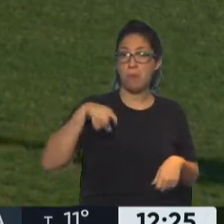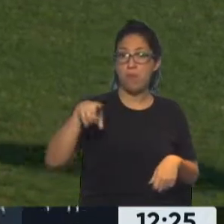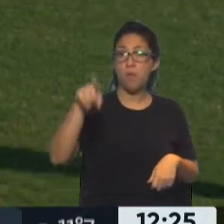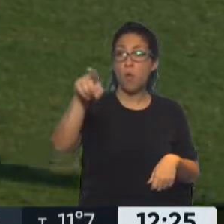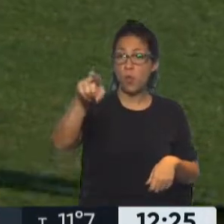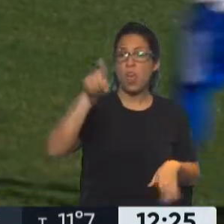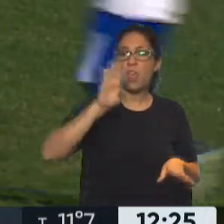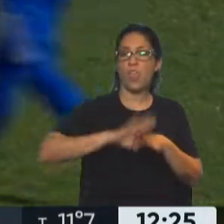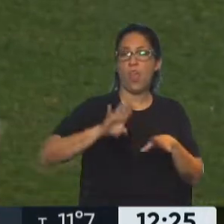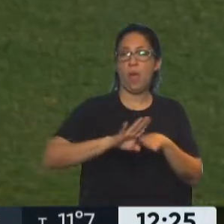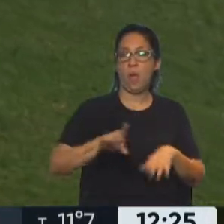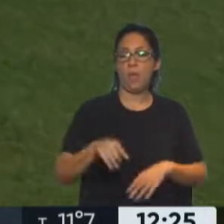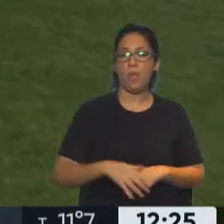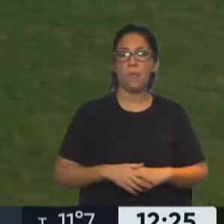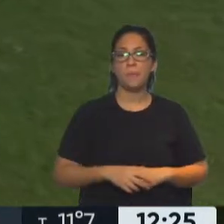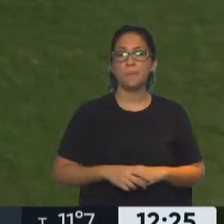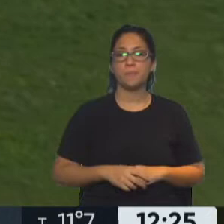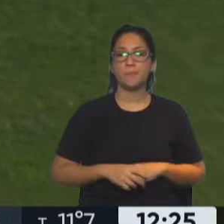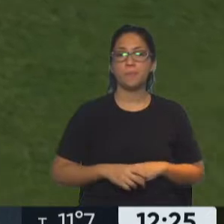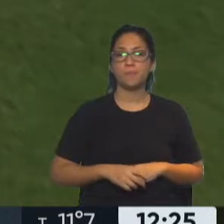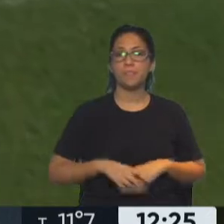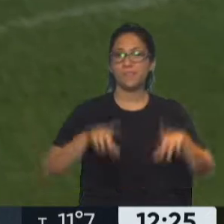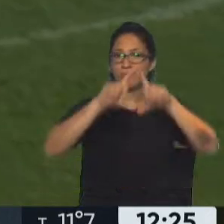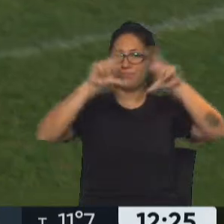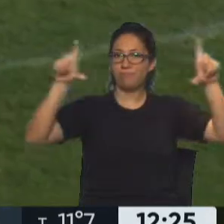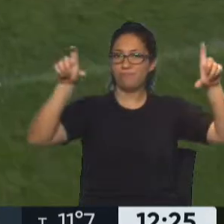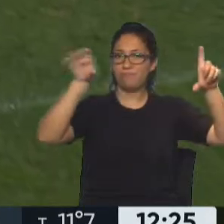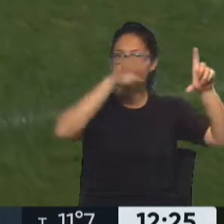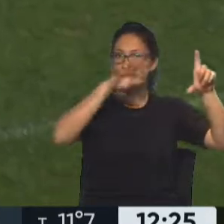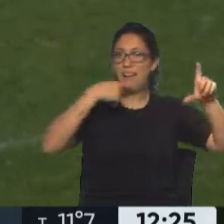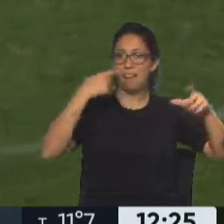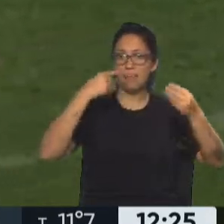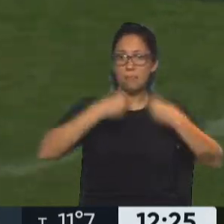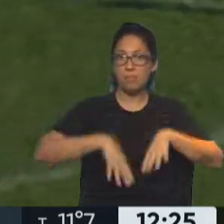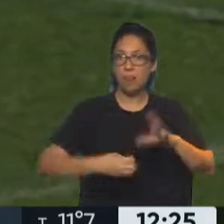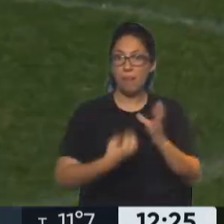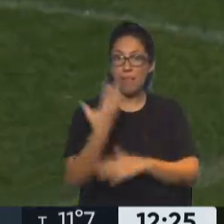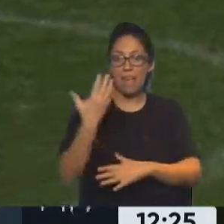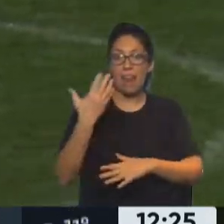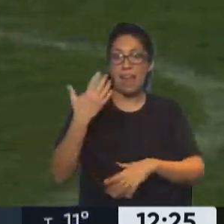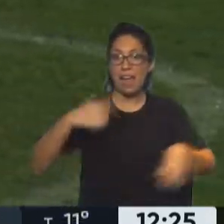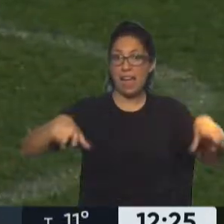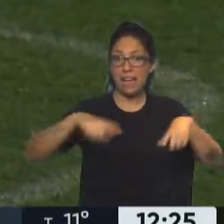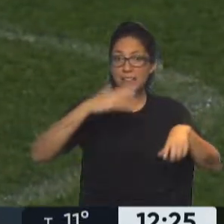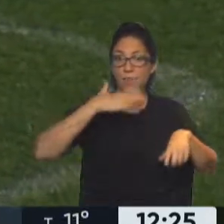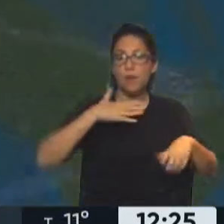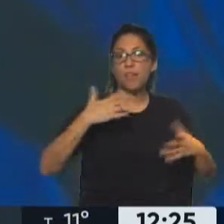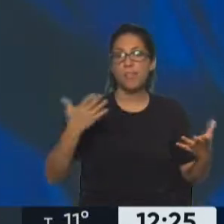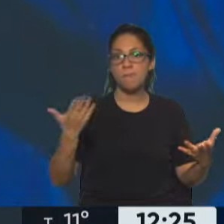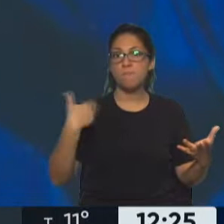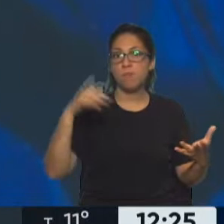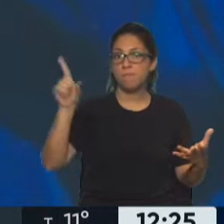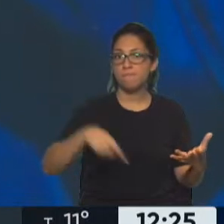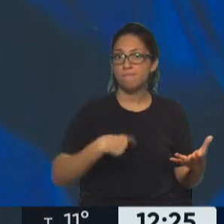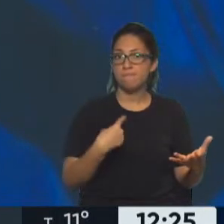en deuda. Así empezaba, se supone, la mañana en Boca. Esto puede tener repercusión, básicamente, por eso aportamos como